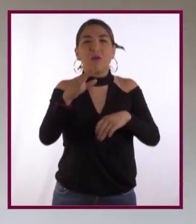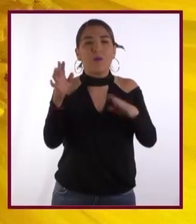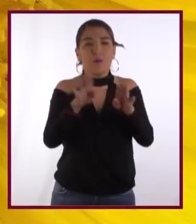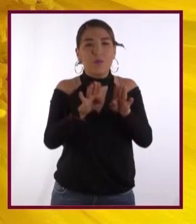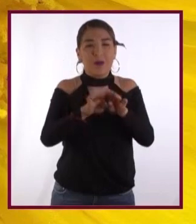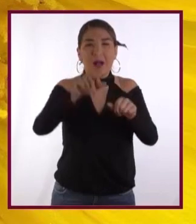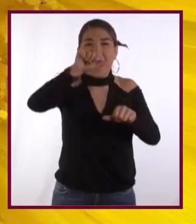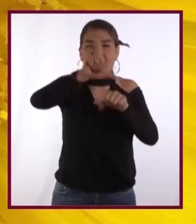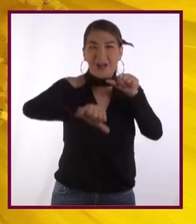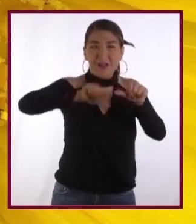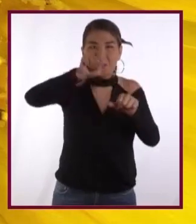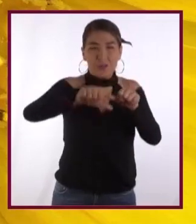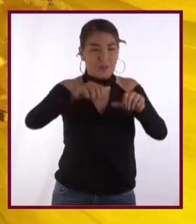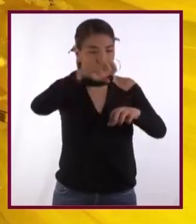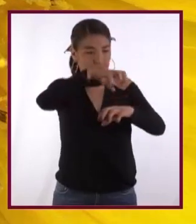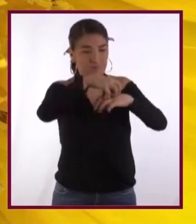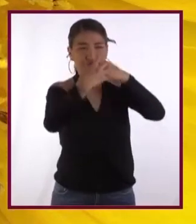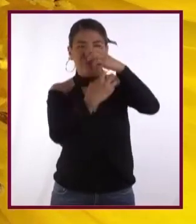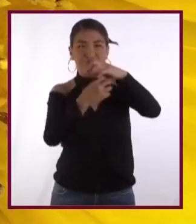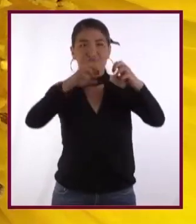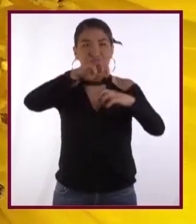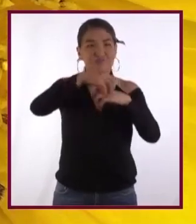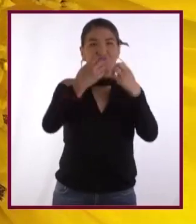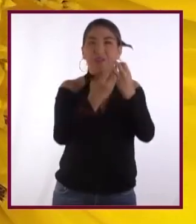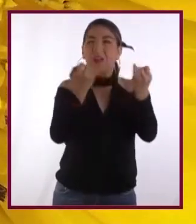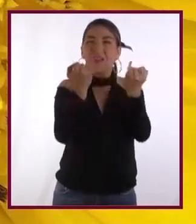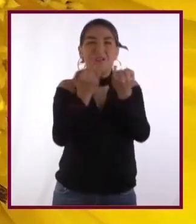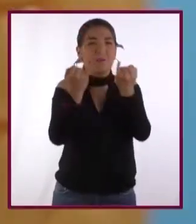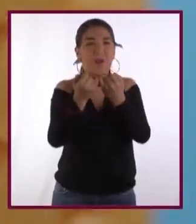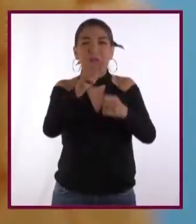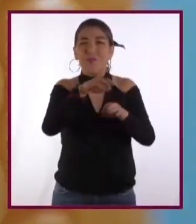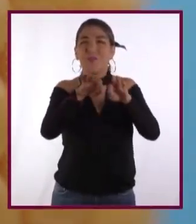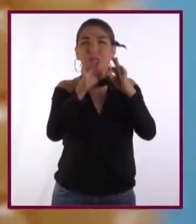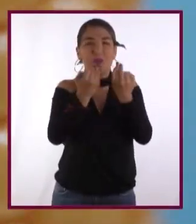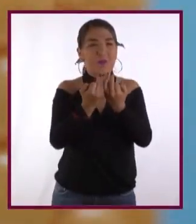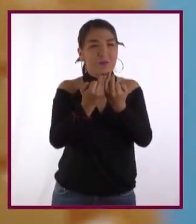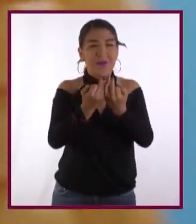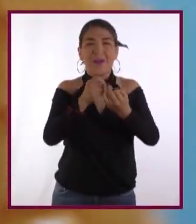cristales, ¿no? El acomodo de los átomos dentro de un sólido es